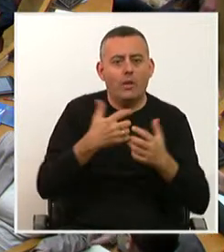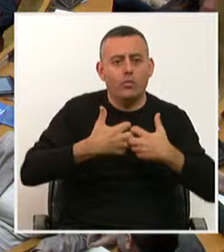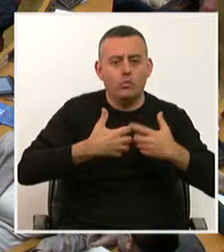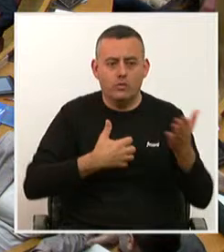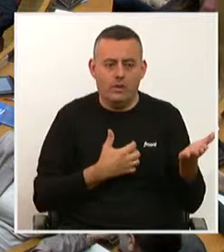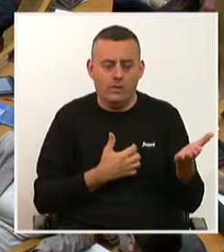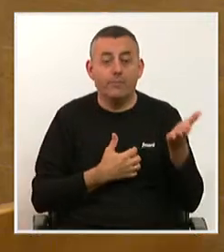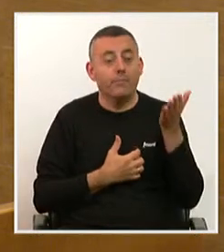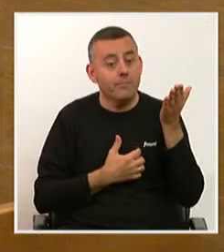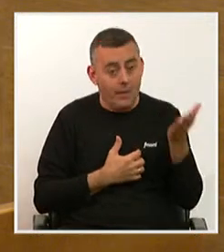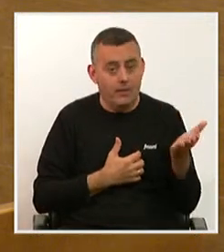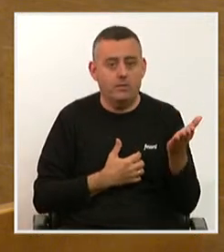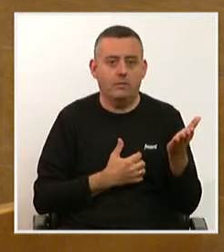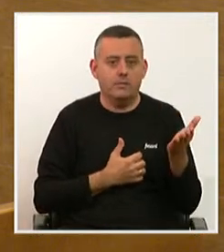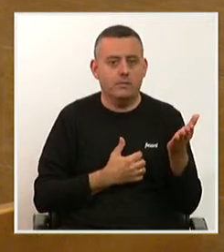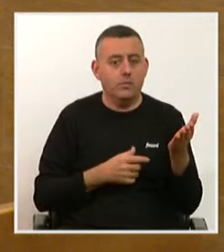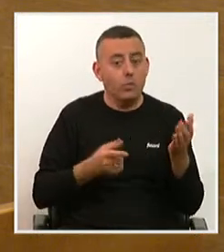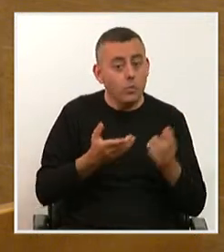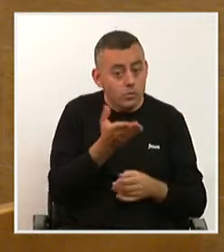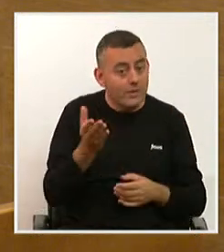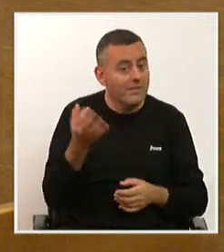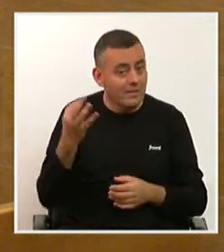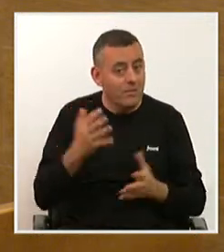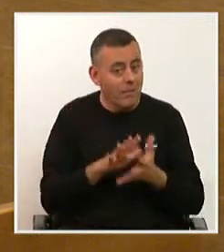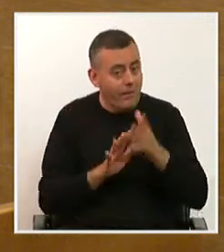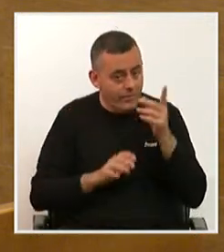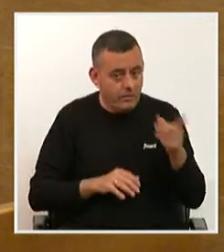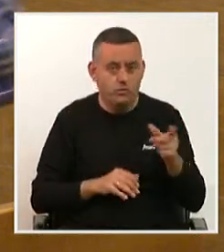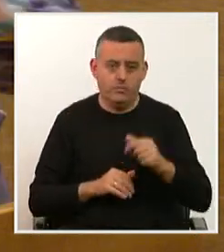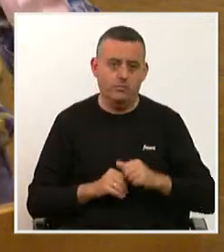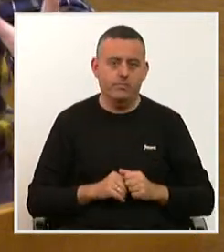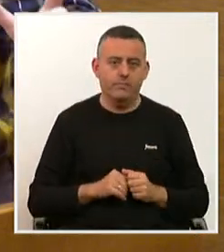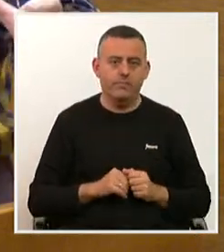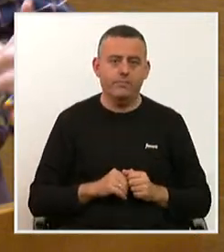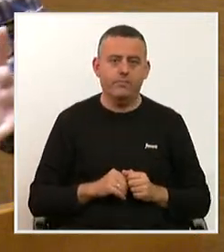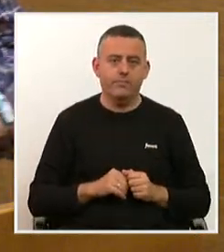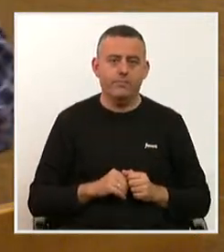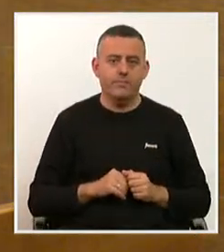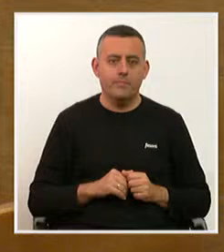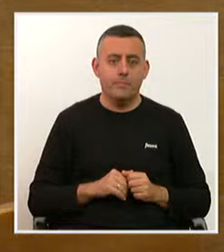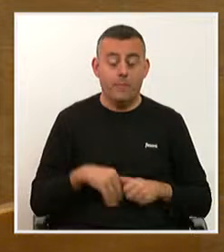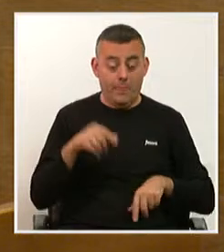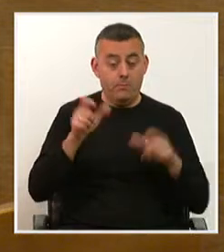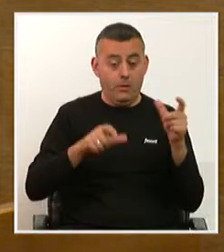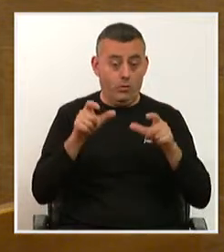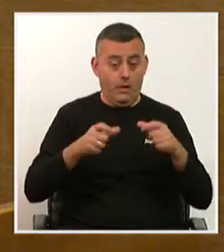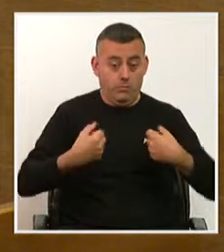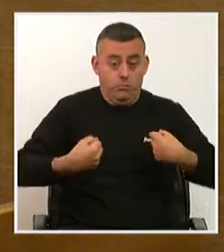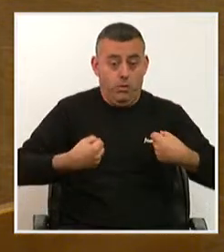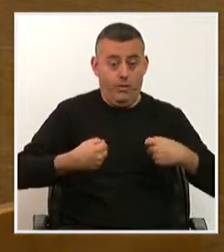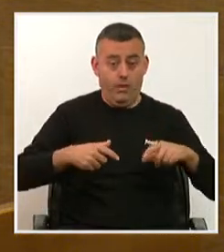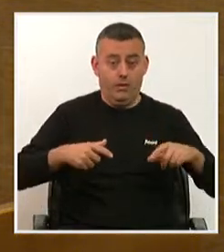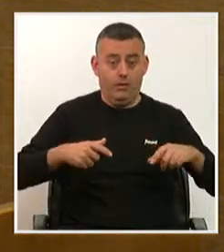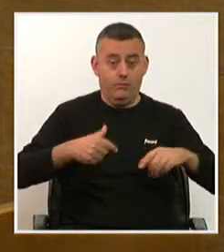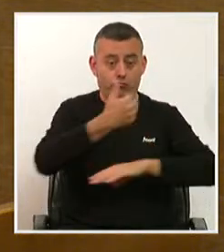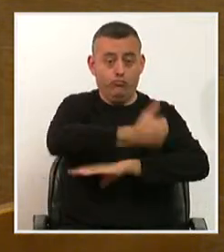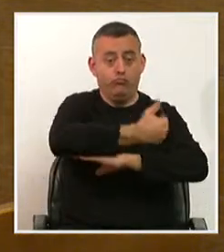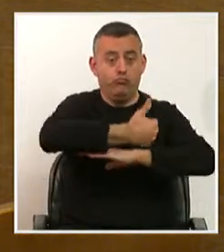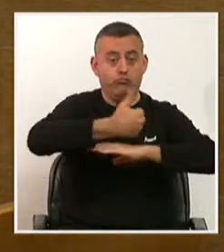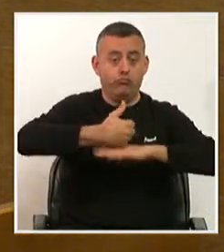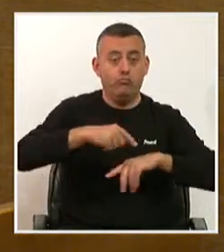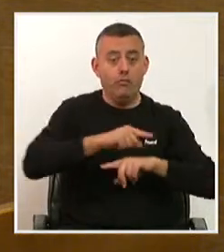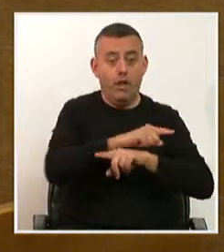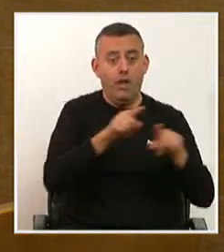Cos que que person que poder son que En definitiva fan